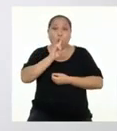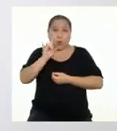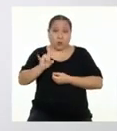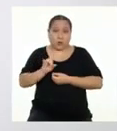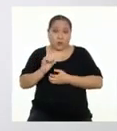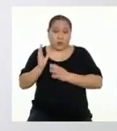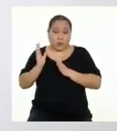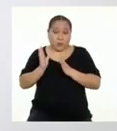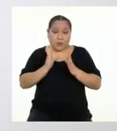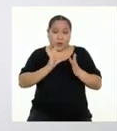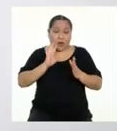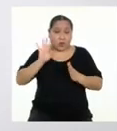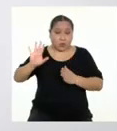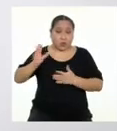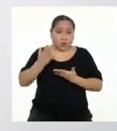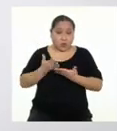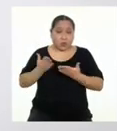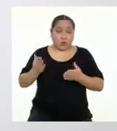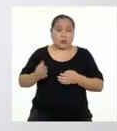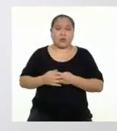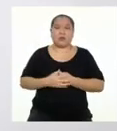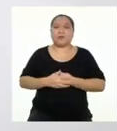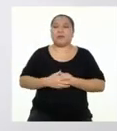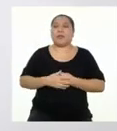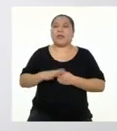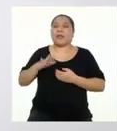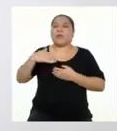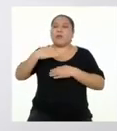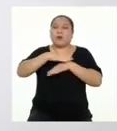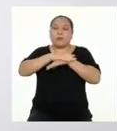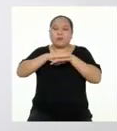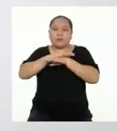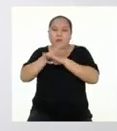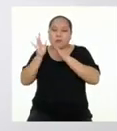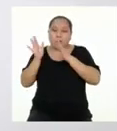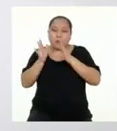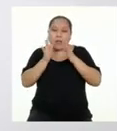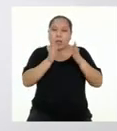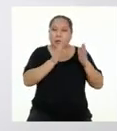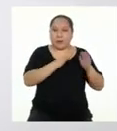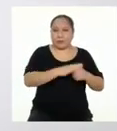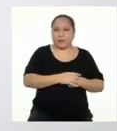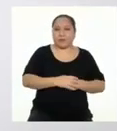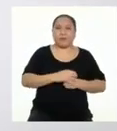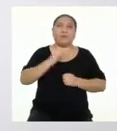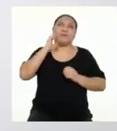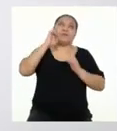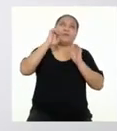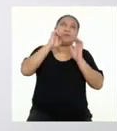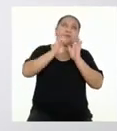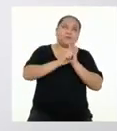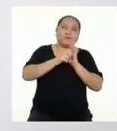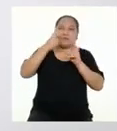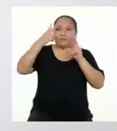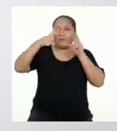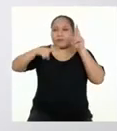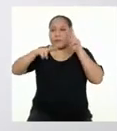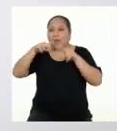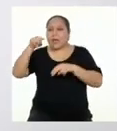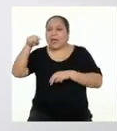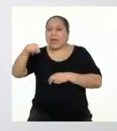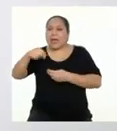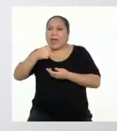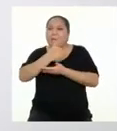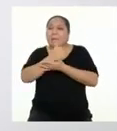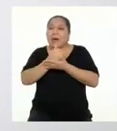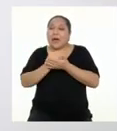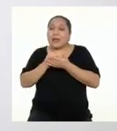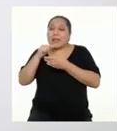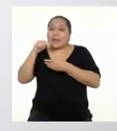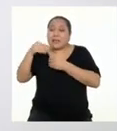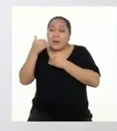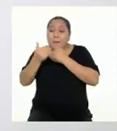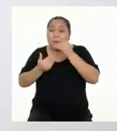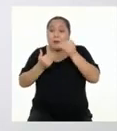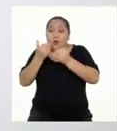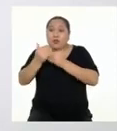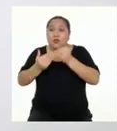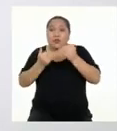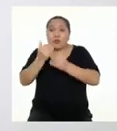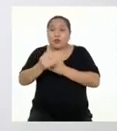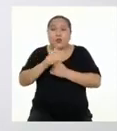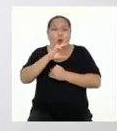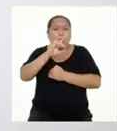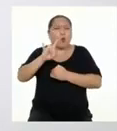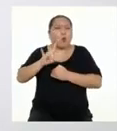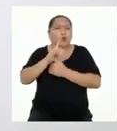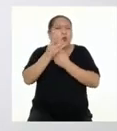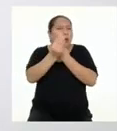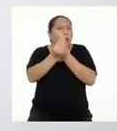servicios. Luego, deberían hacer un plan. Por ejemplo, se puede identificar en qué partes del proceso productivo hay un